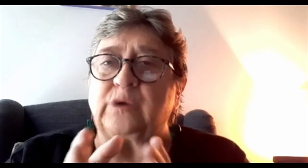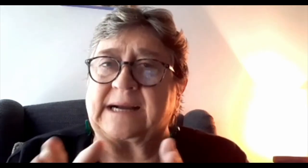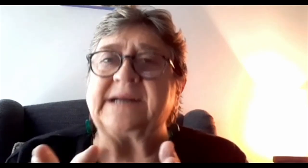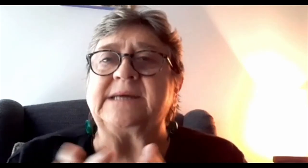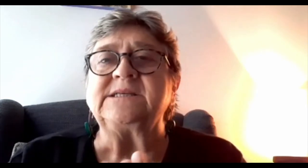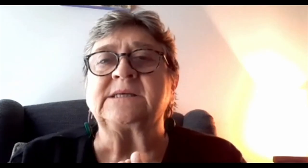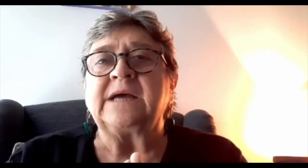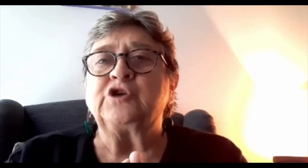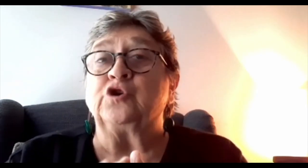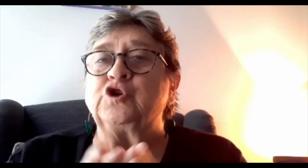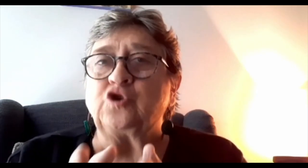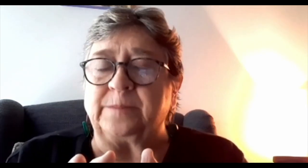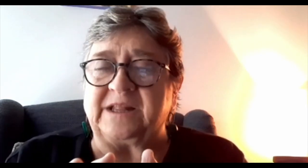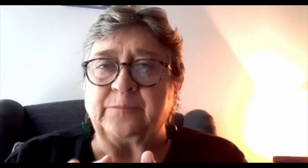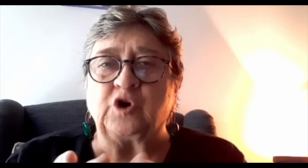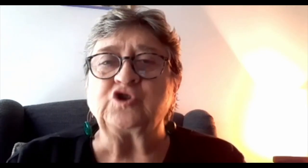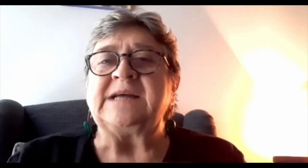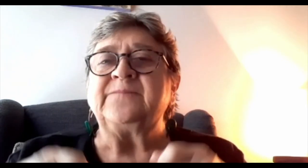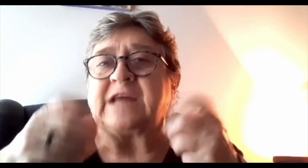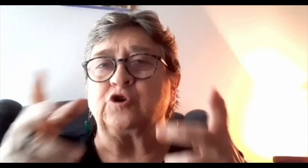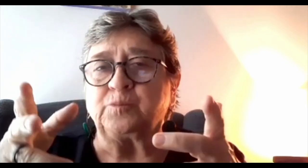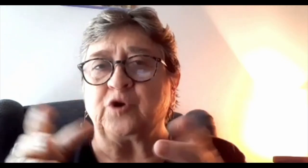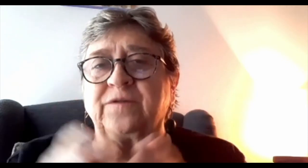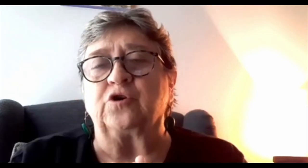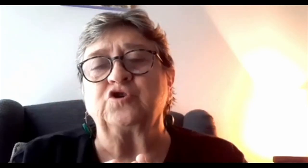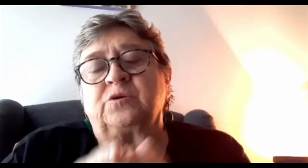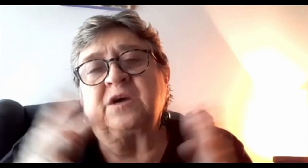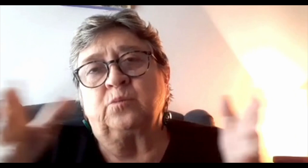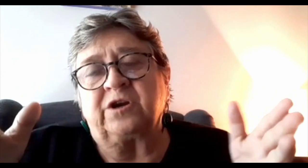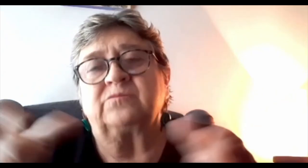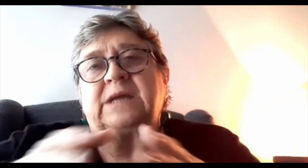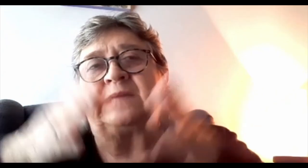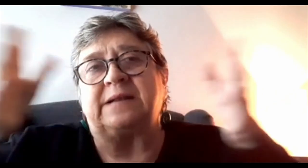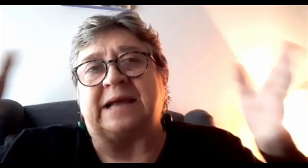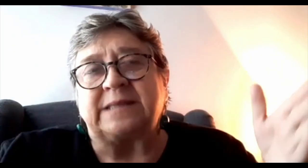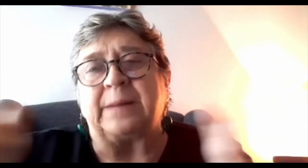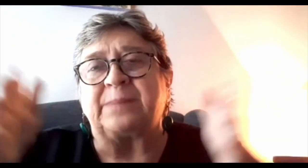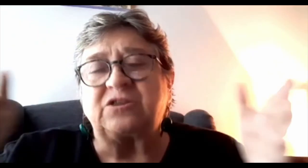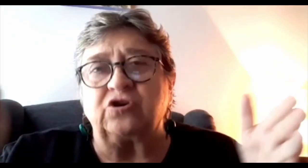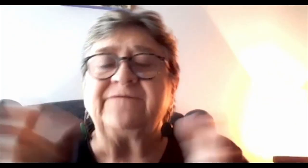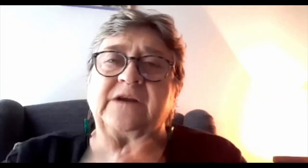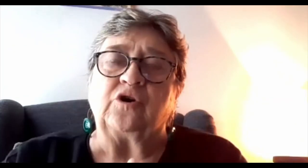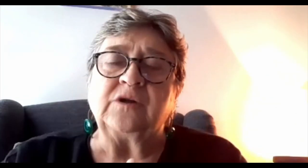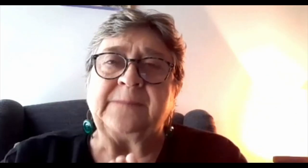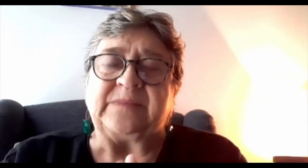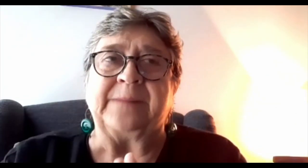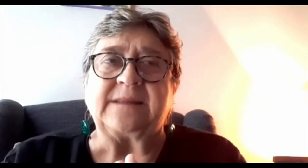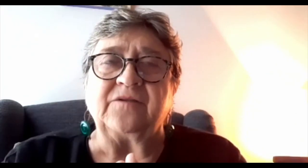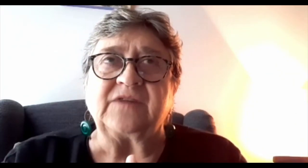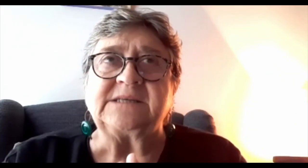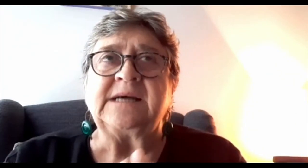los huracanes, no nos olvidemos de los pozos, bueno, del tema petrolífero